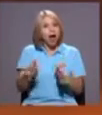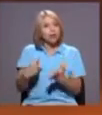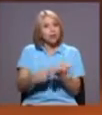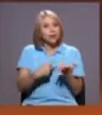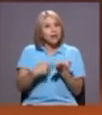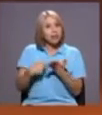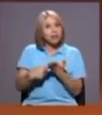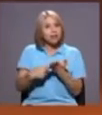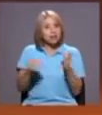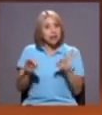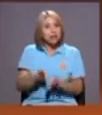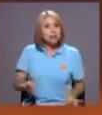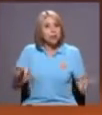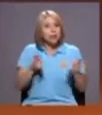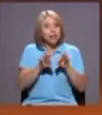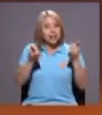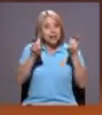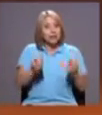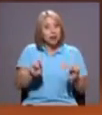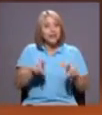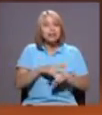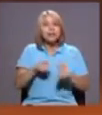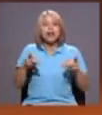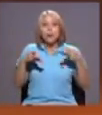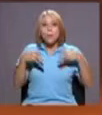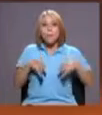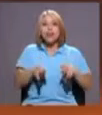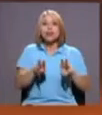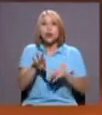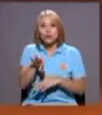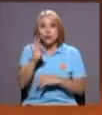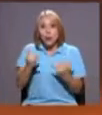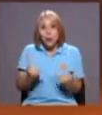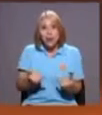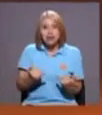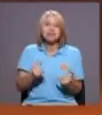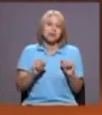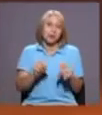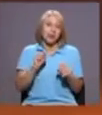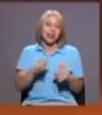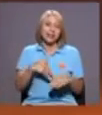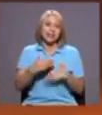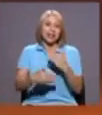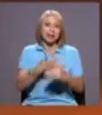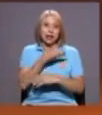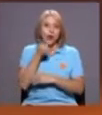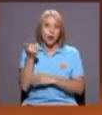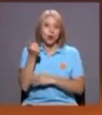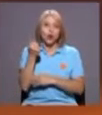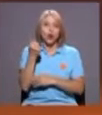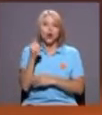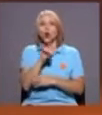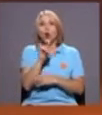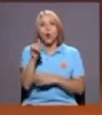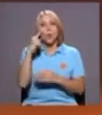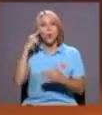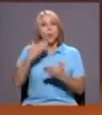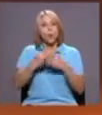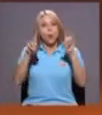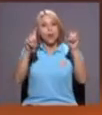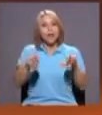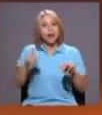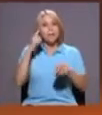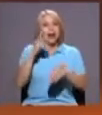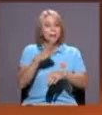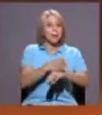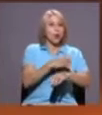pruebas, pero creo que el método escogido puede ser mejor, que es como prueba para mejorar y